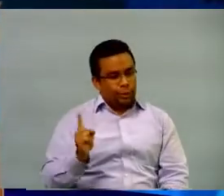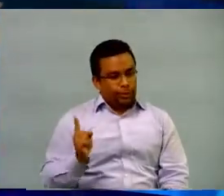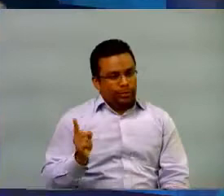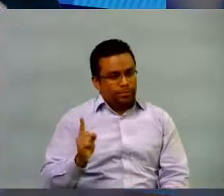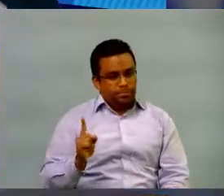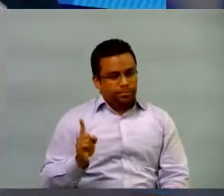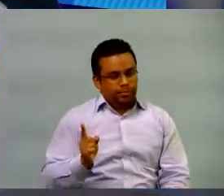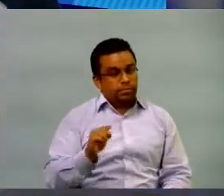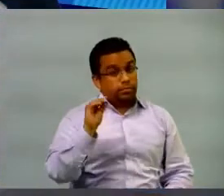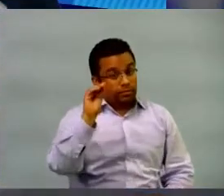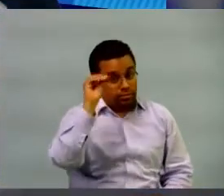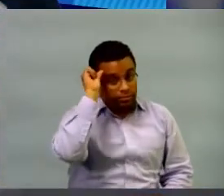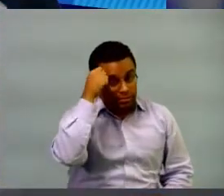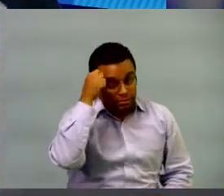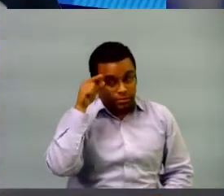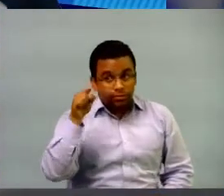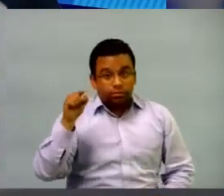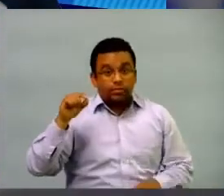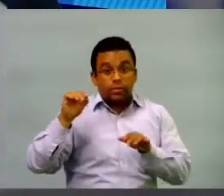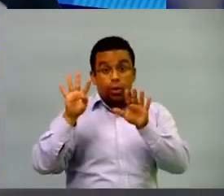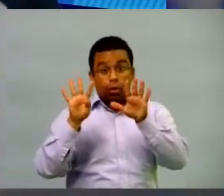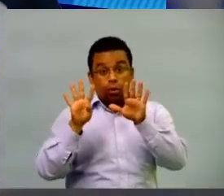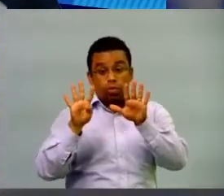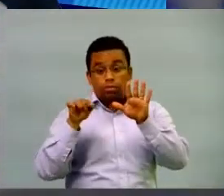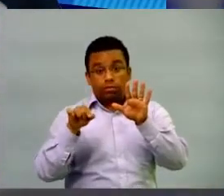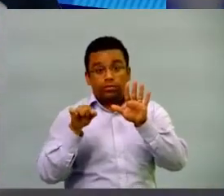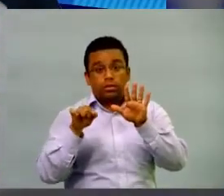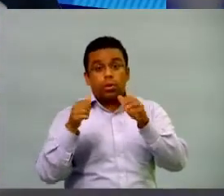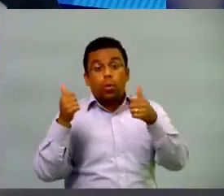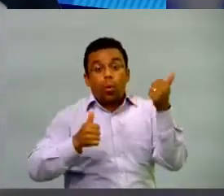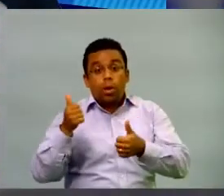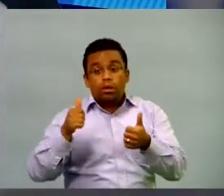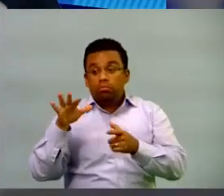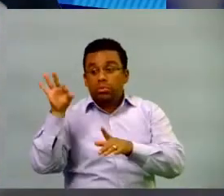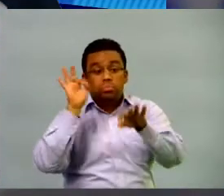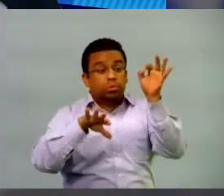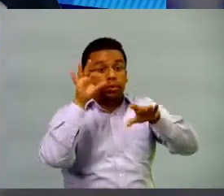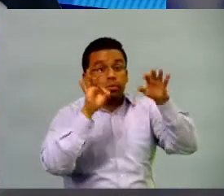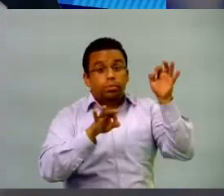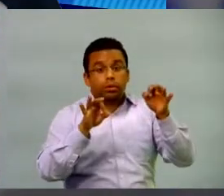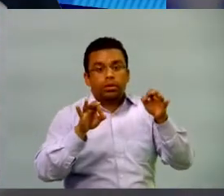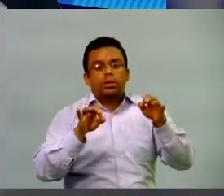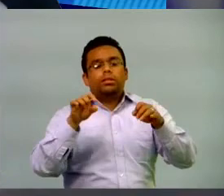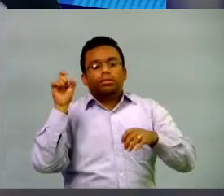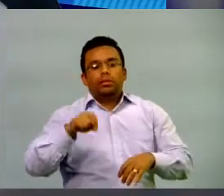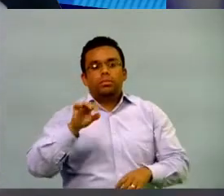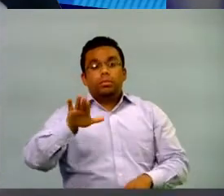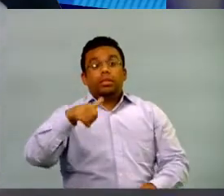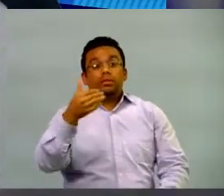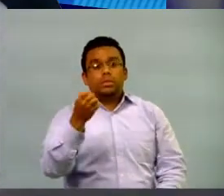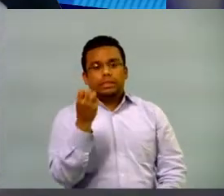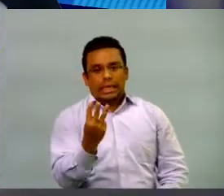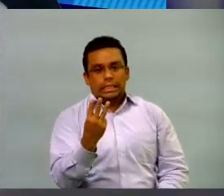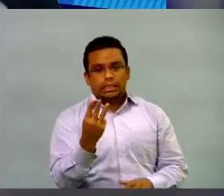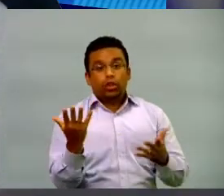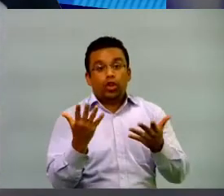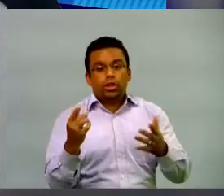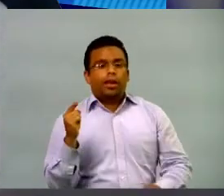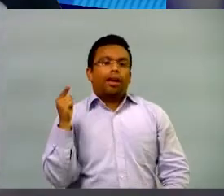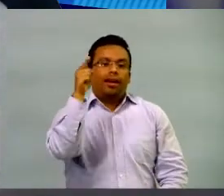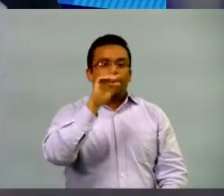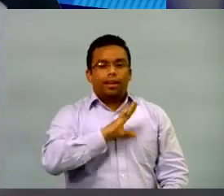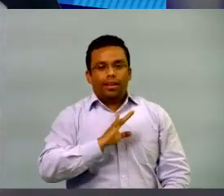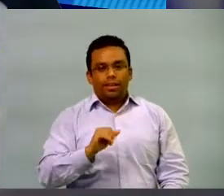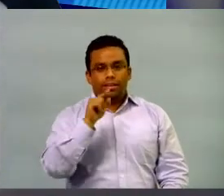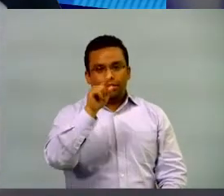elección, porque recuerden, estas 9 van a ser elegidas las 3 mejores en Buga Valle. Son